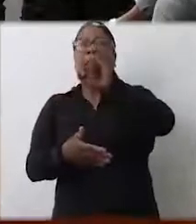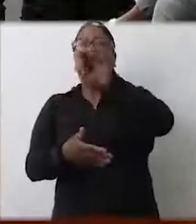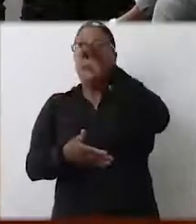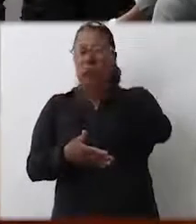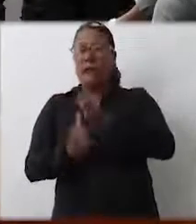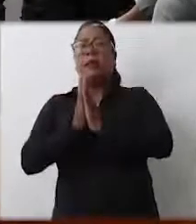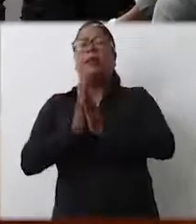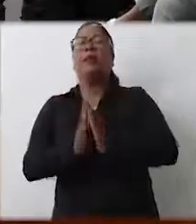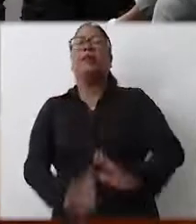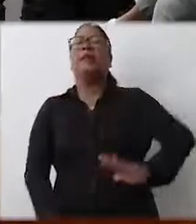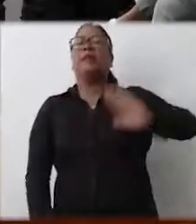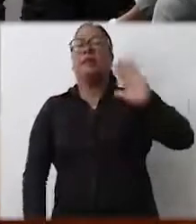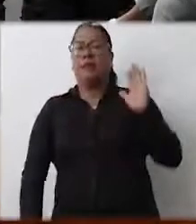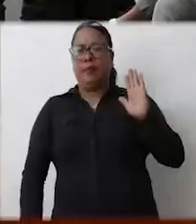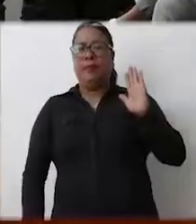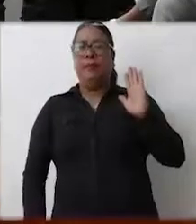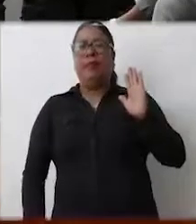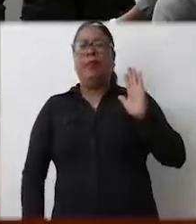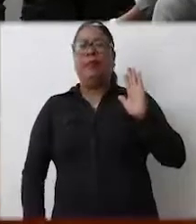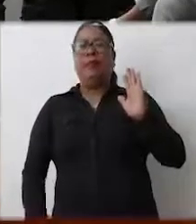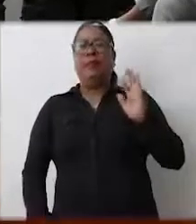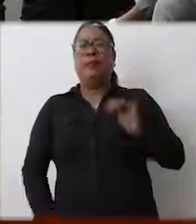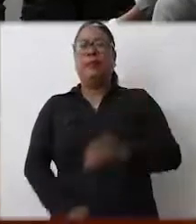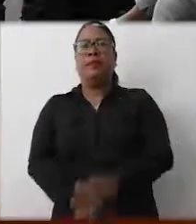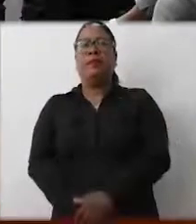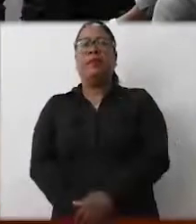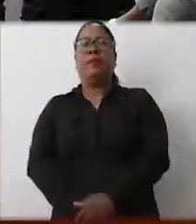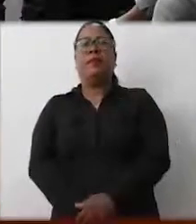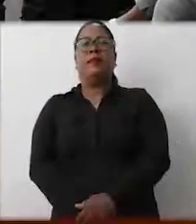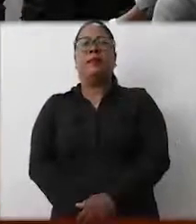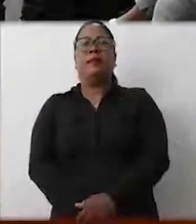día es el relativo a la aprobación del acta de la